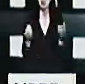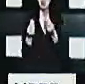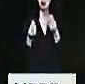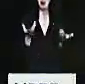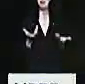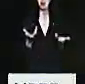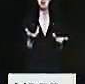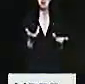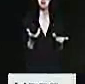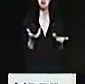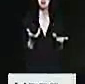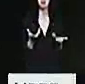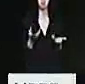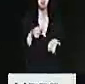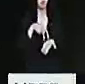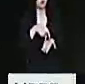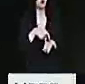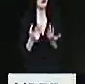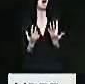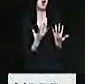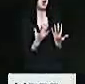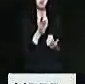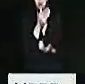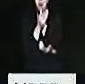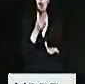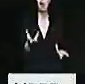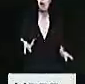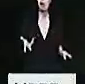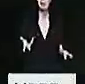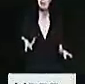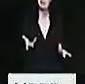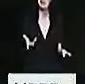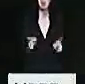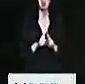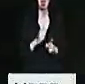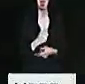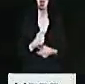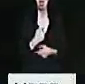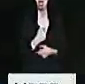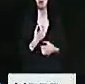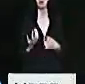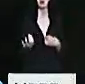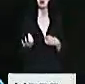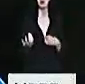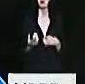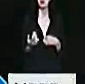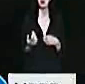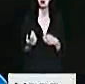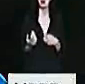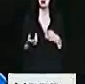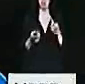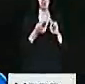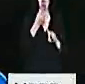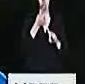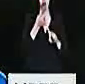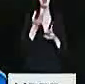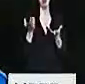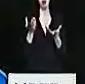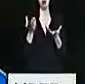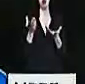son, la probabilidad de que ocurran es muy baja. De acuerdo. En la población. Entonces, sí. Primero porque estamos formando